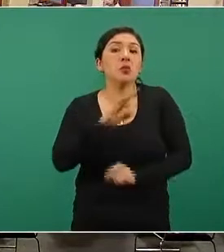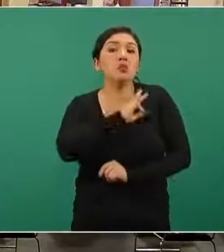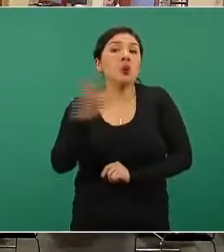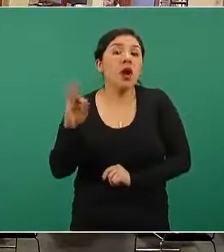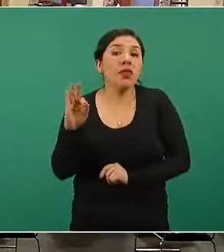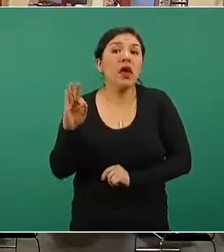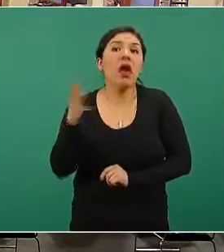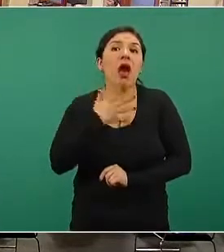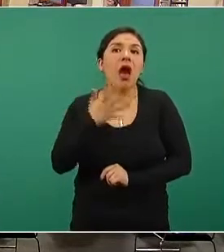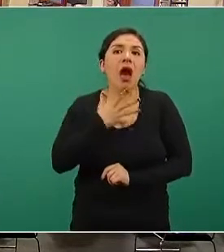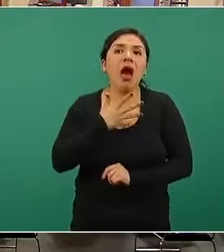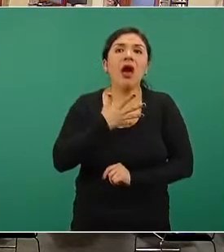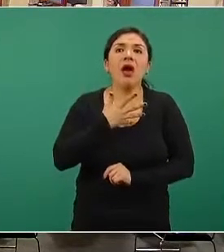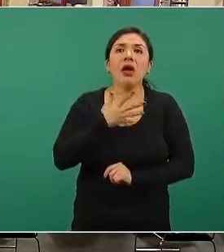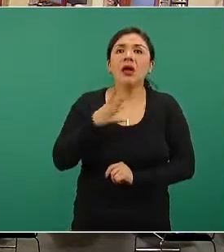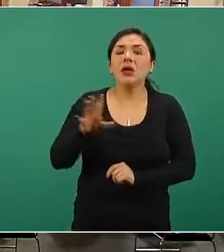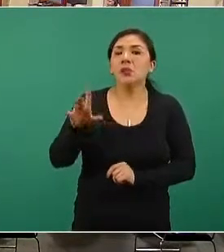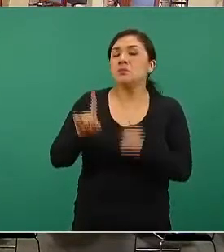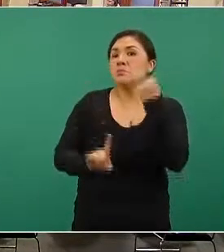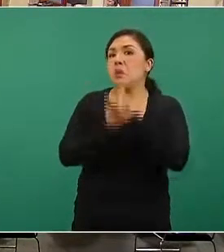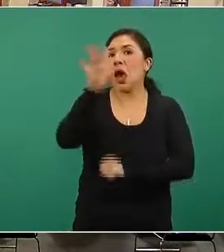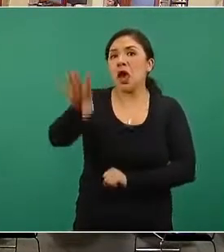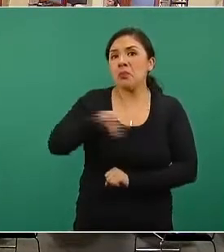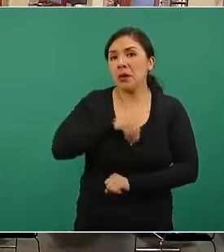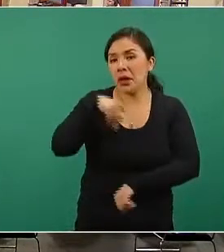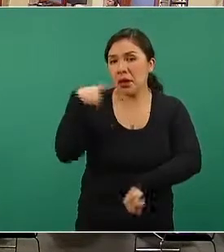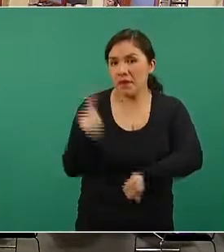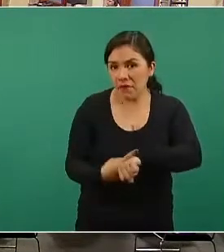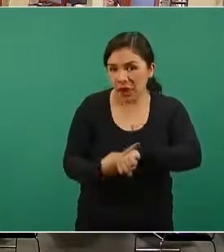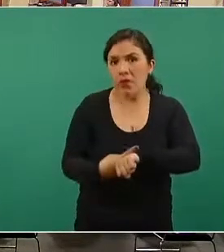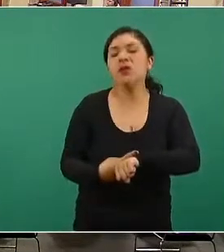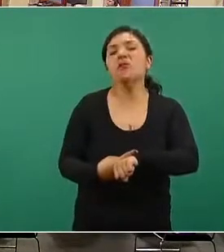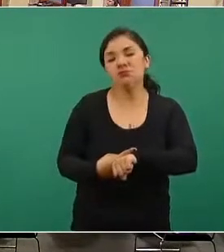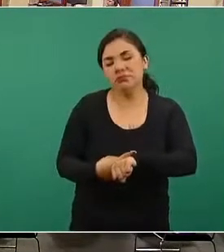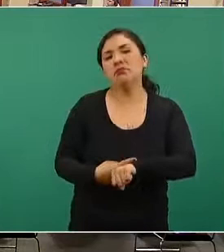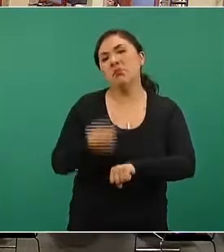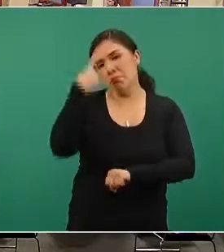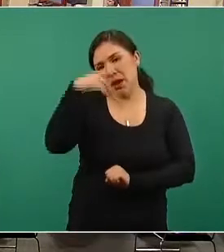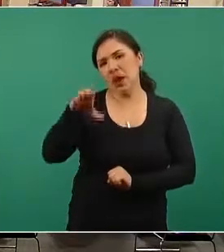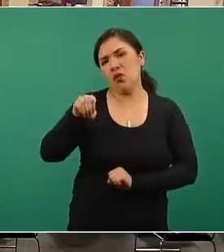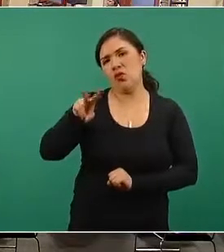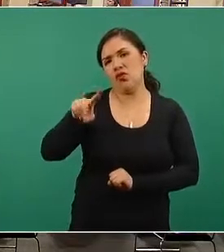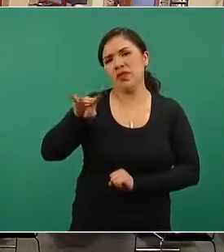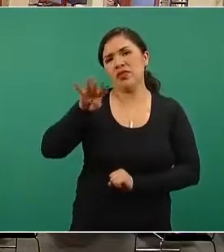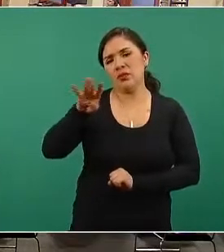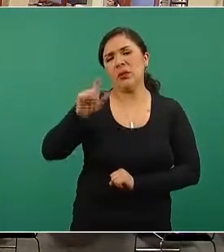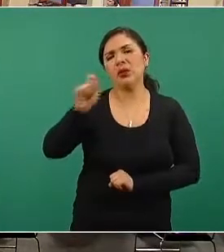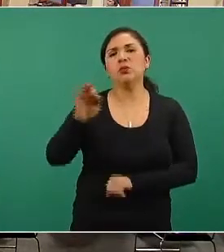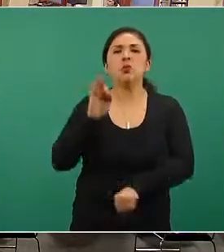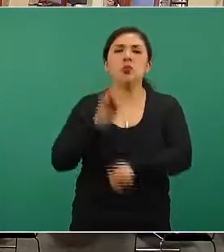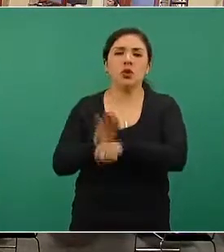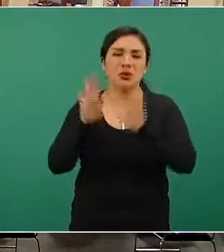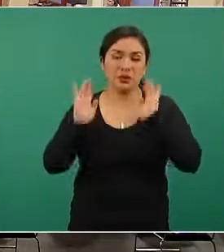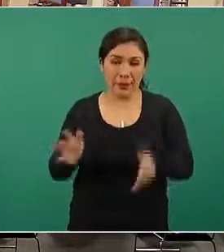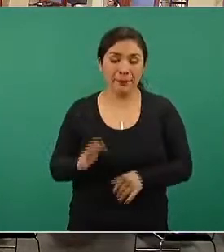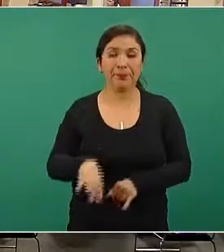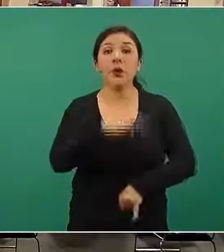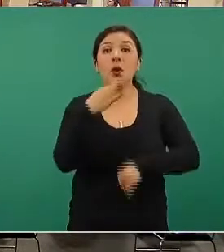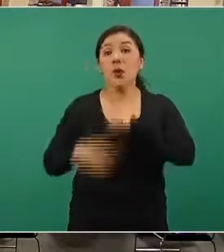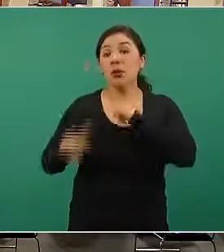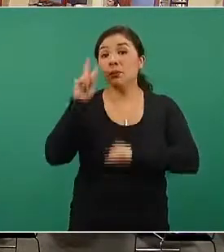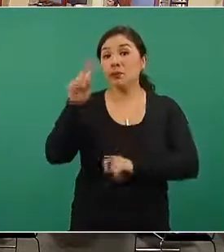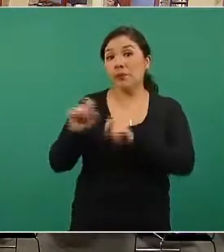o que sean susceptibles de, al contagiarse, enfermar de COVID-19. Y finalmente, nuestra